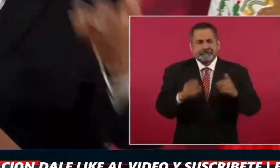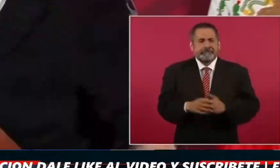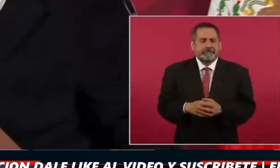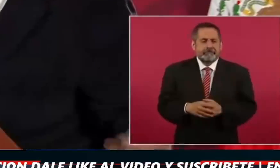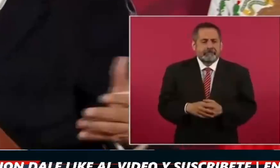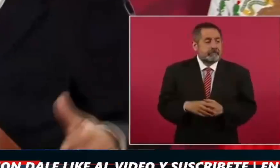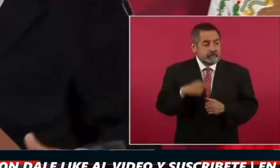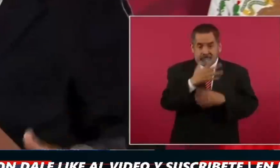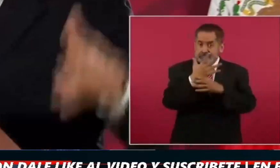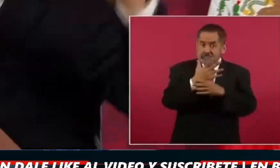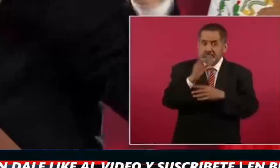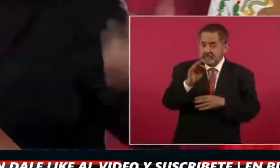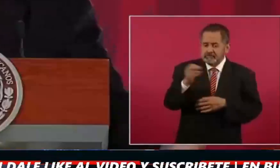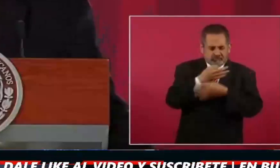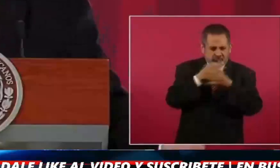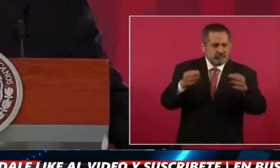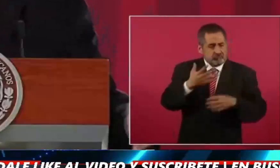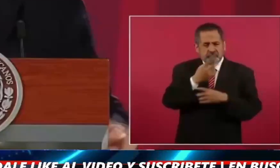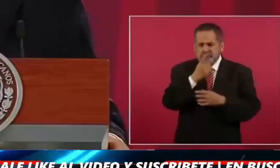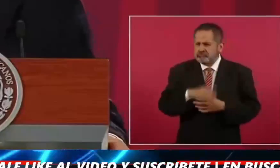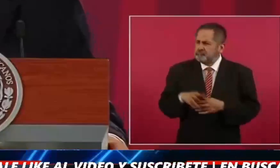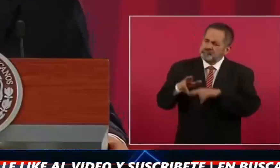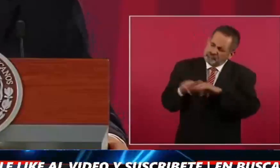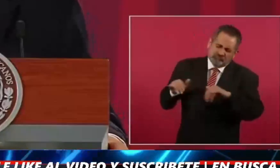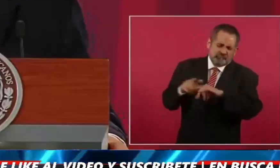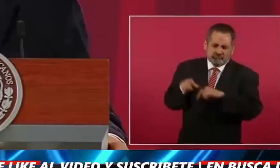Bueno, lo declaró que por ningún motivo